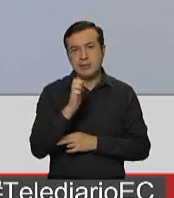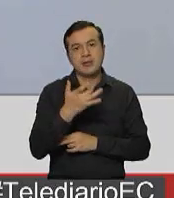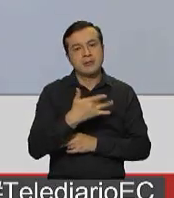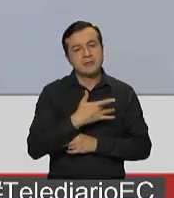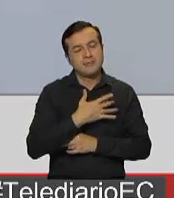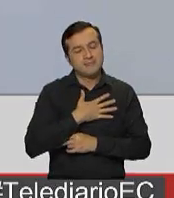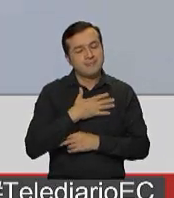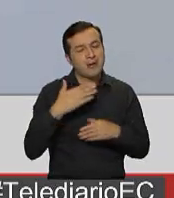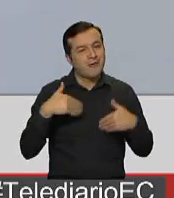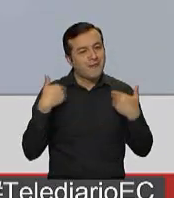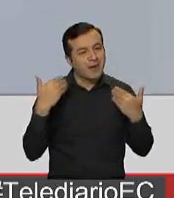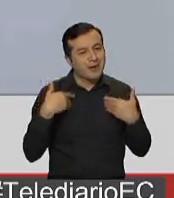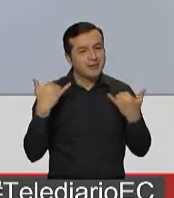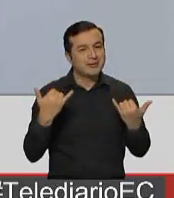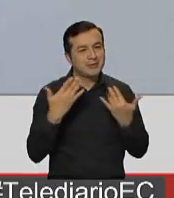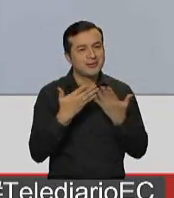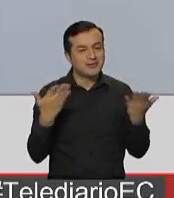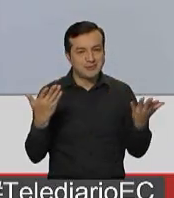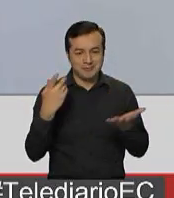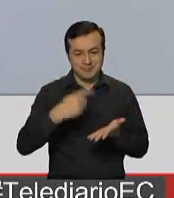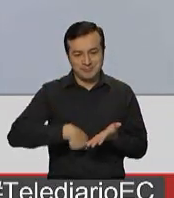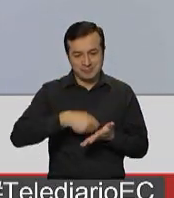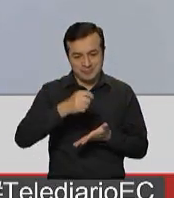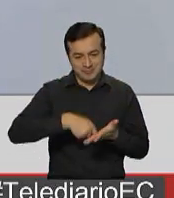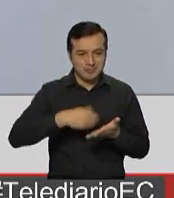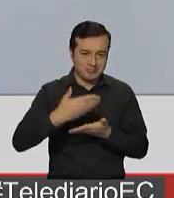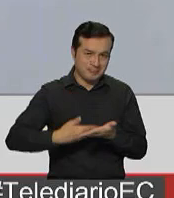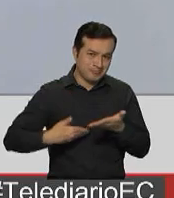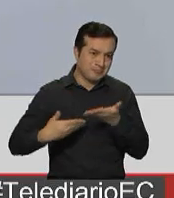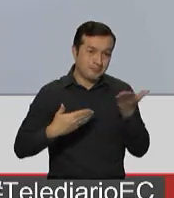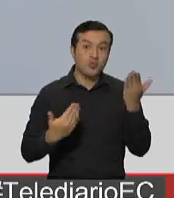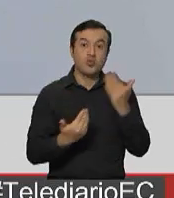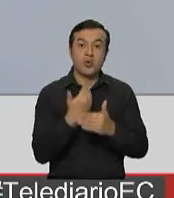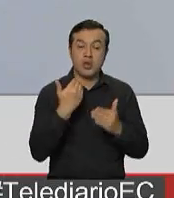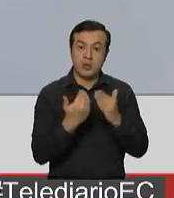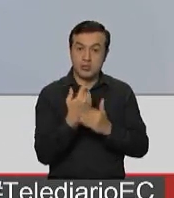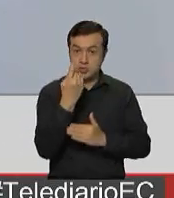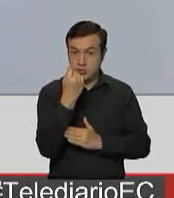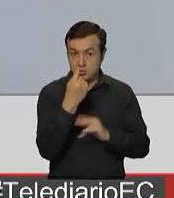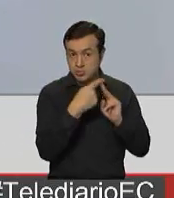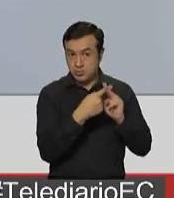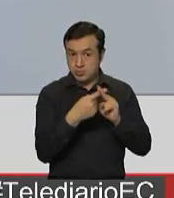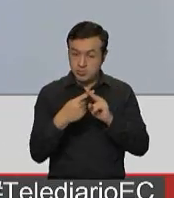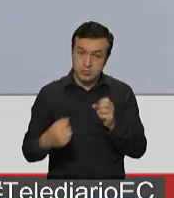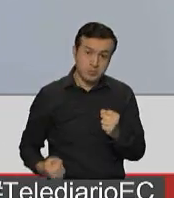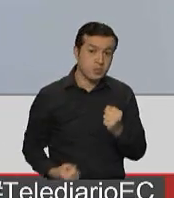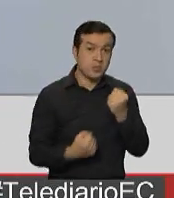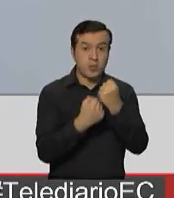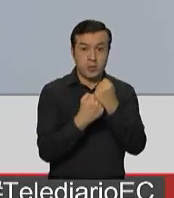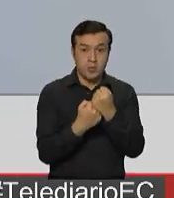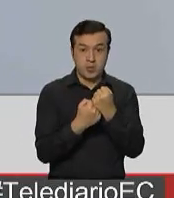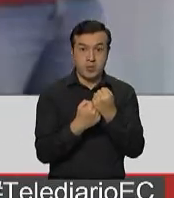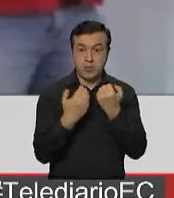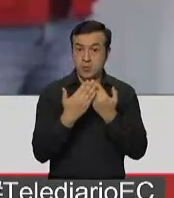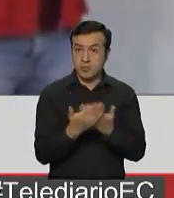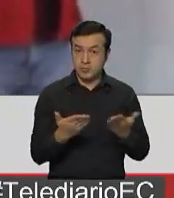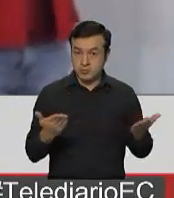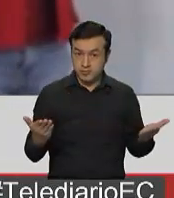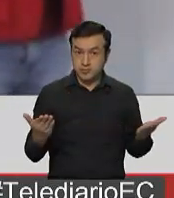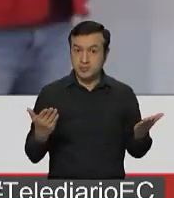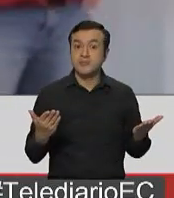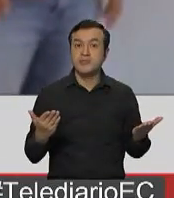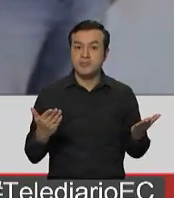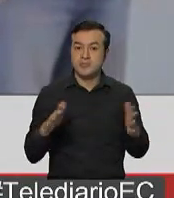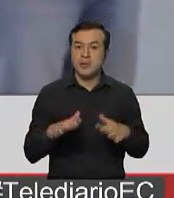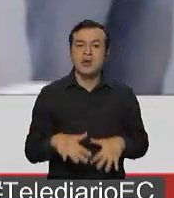de verlo y compartir esta alegría. Estamos aperturando unas nuevas líneas de crédito. Estamos fortaleciendo el fondo de garantía. El traspaso